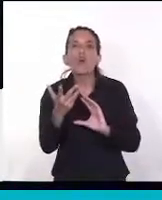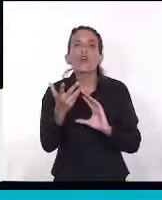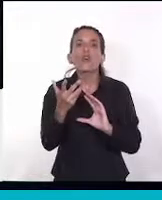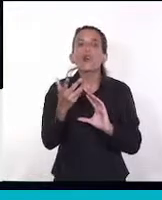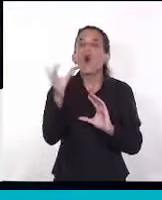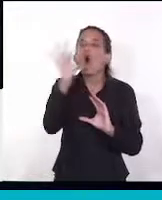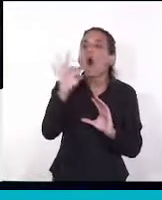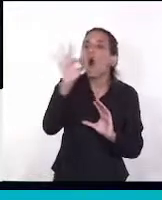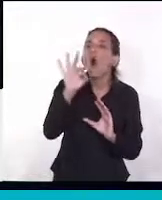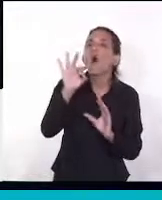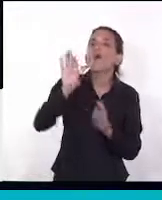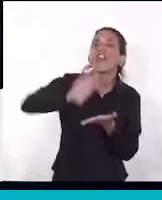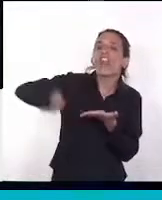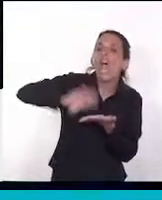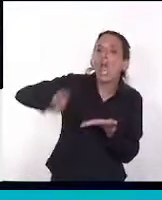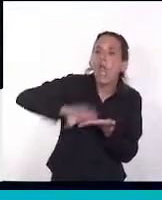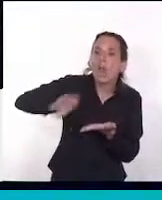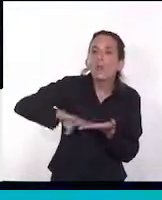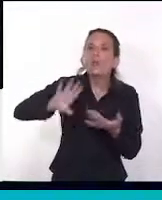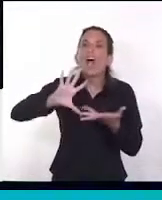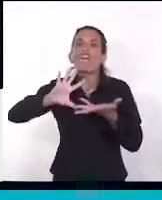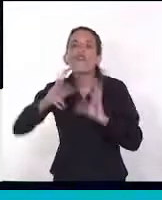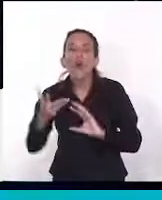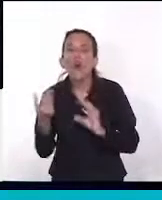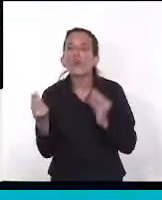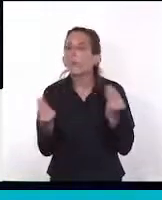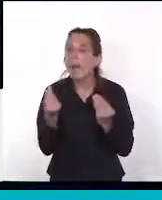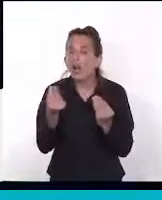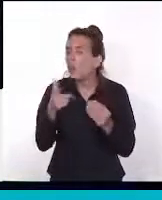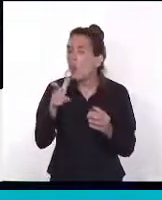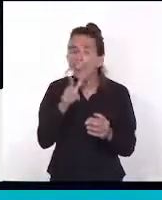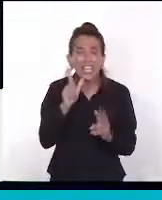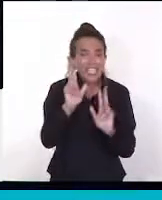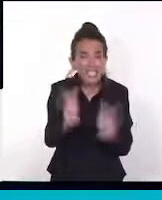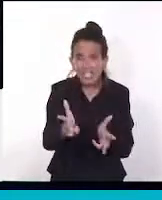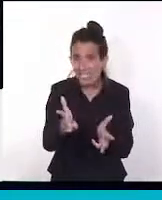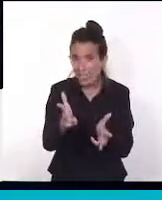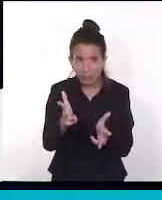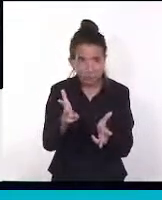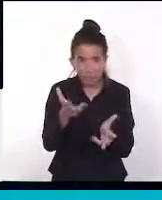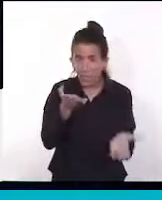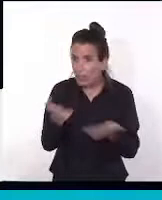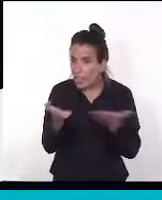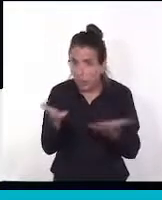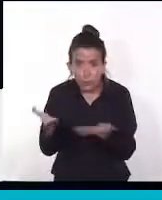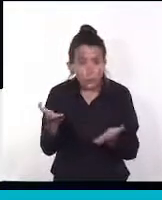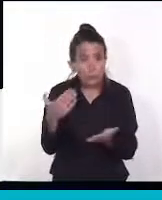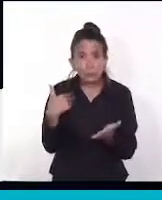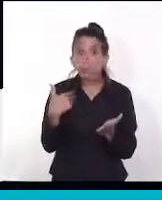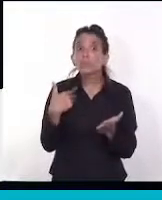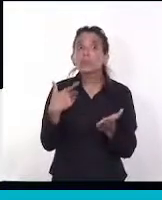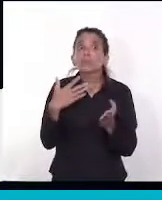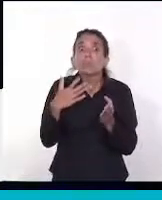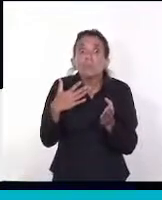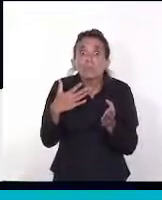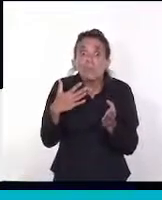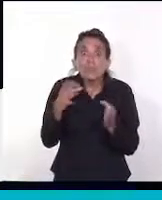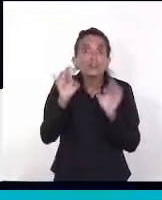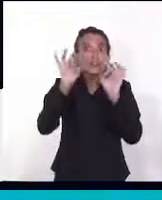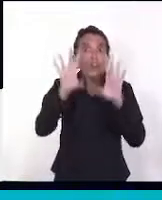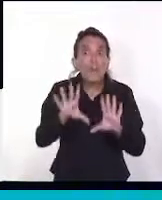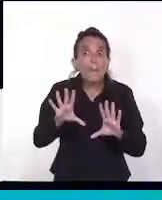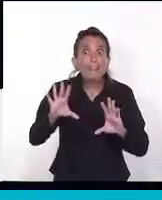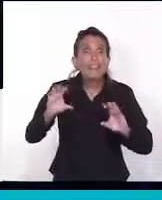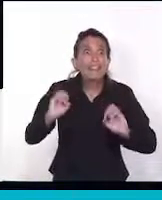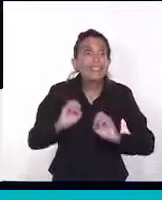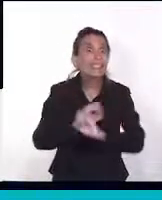condonación de deuda en relación a los servicios y a los distintos impuestos. Así que, salvo